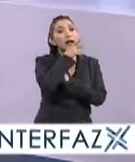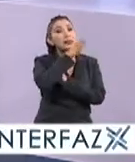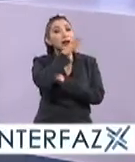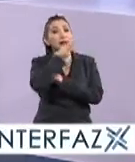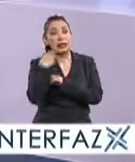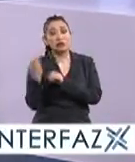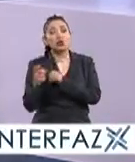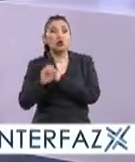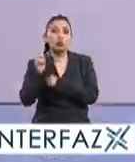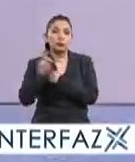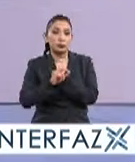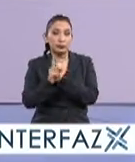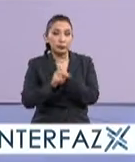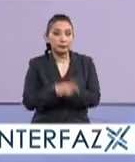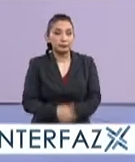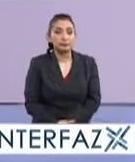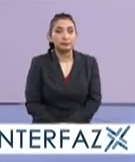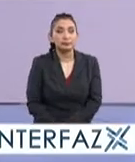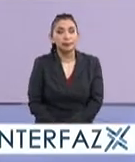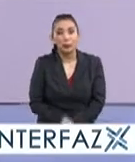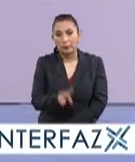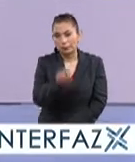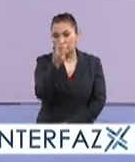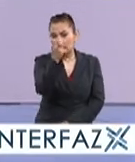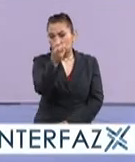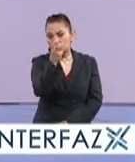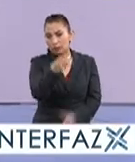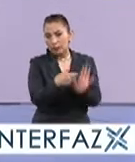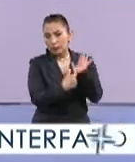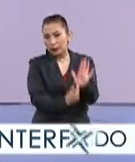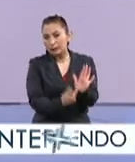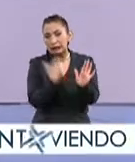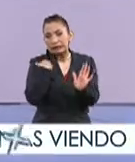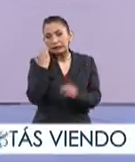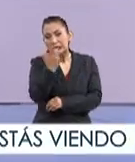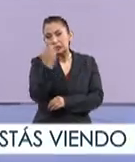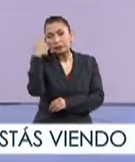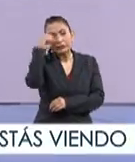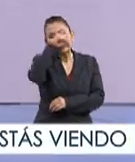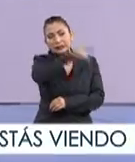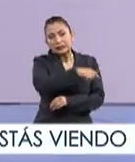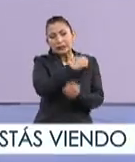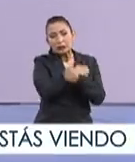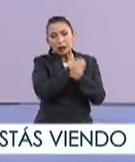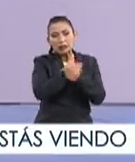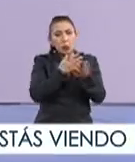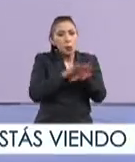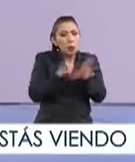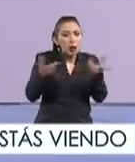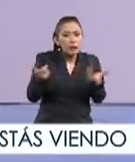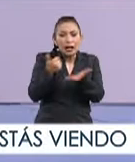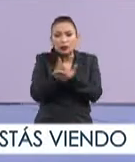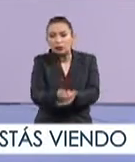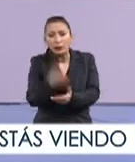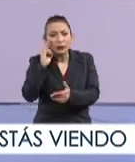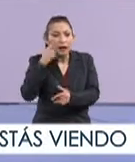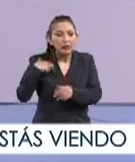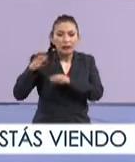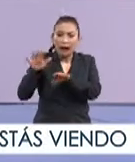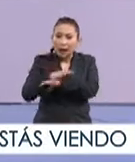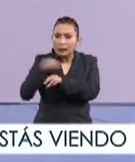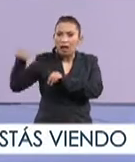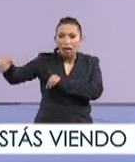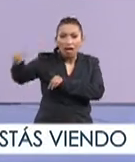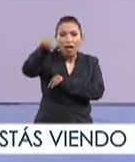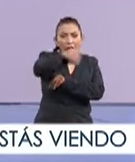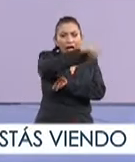de problemáticas. En ese sentido, se presenta un reto para la educación. Dado el incremento de los flujos migratorios y